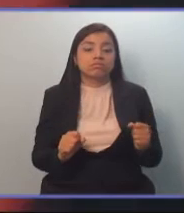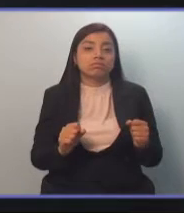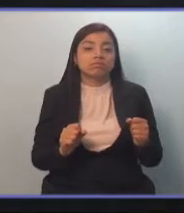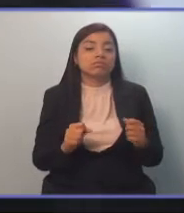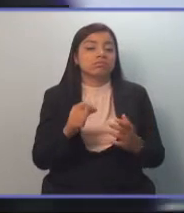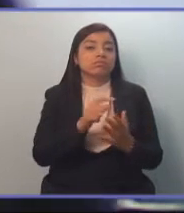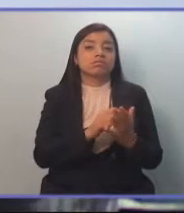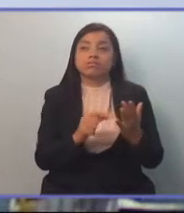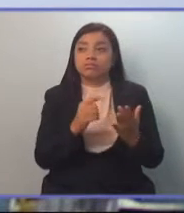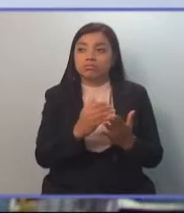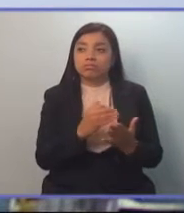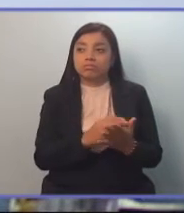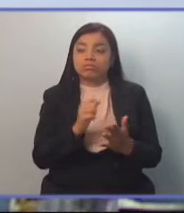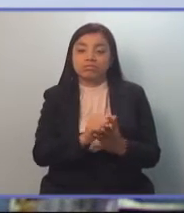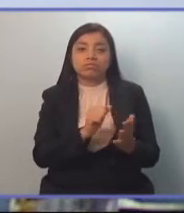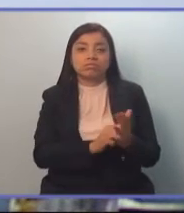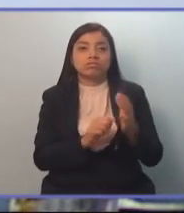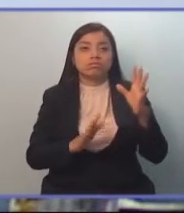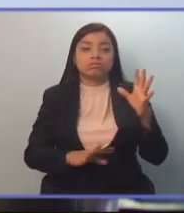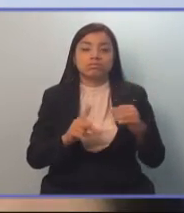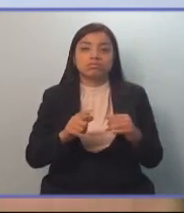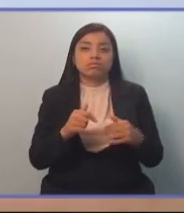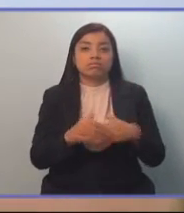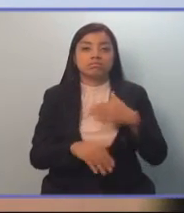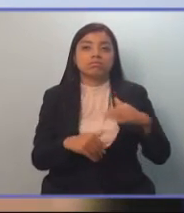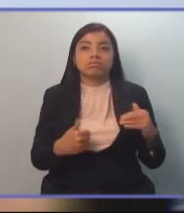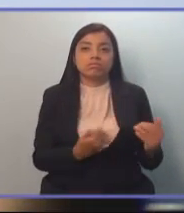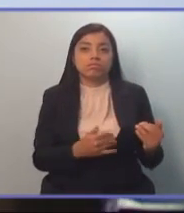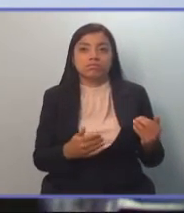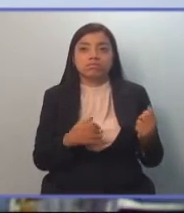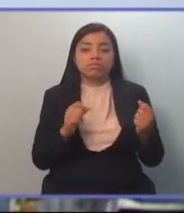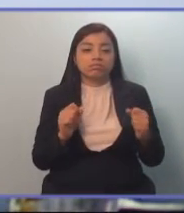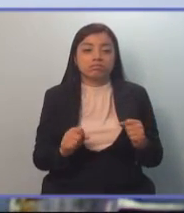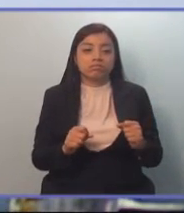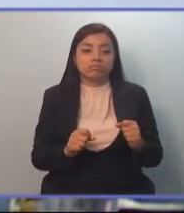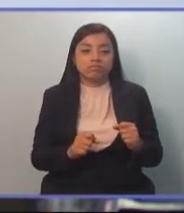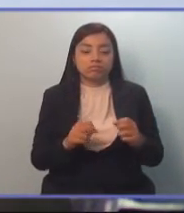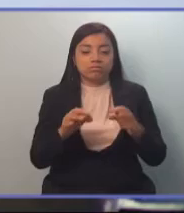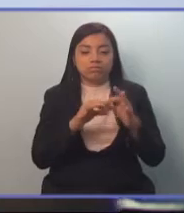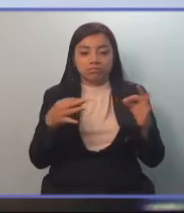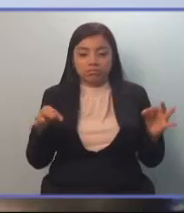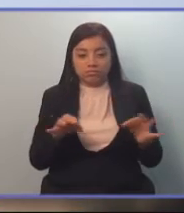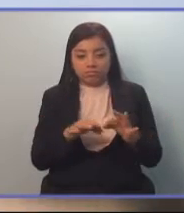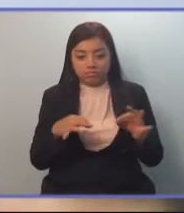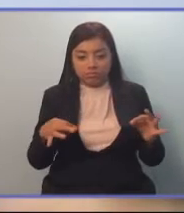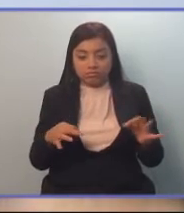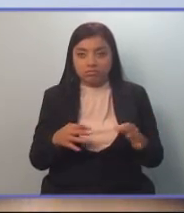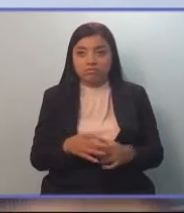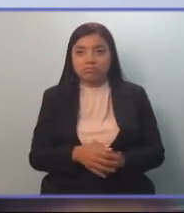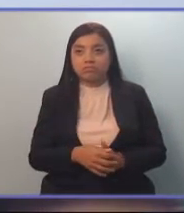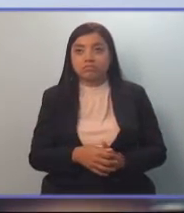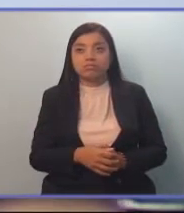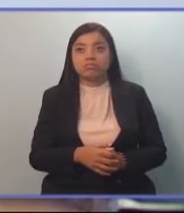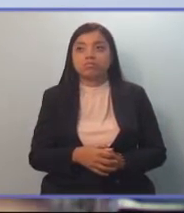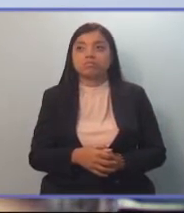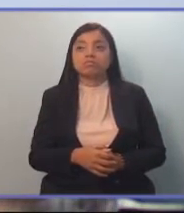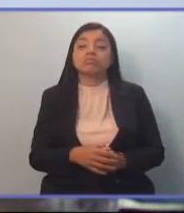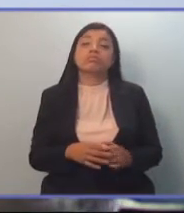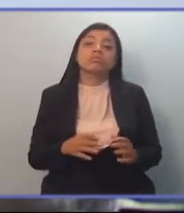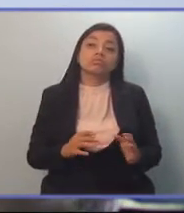inciso final del artículo 11, se suprime salas de ventas temporales, quedando la redacción de la siguiente manera.